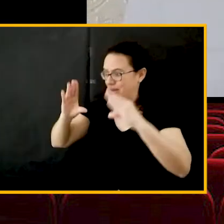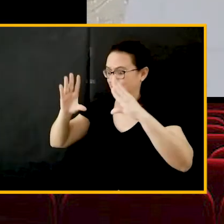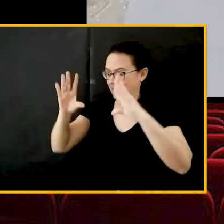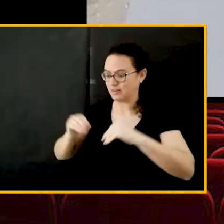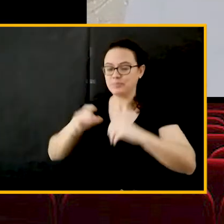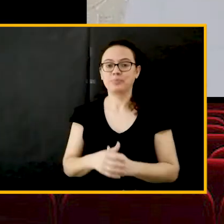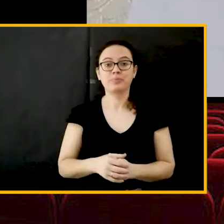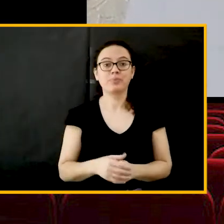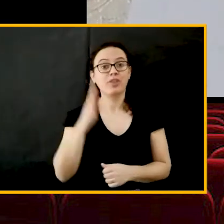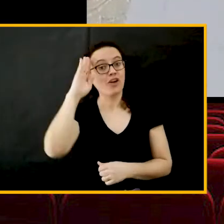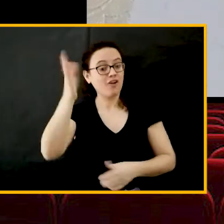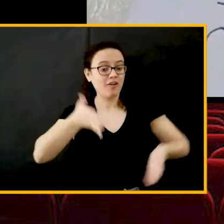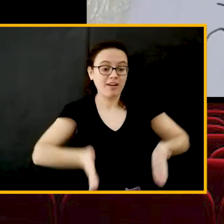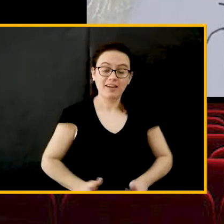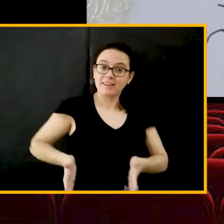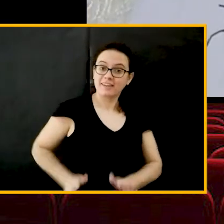Hola, hijos.